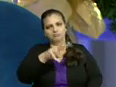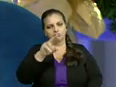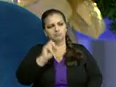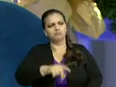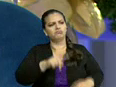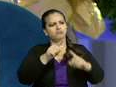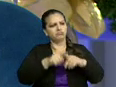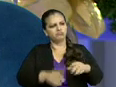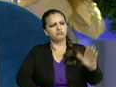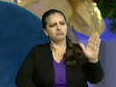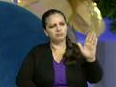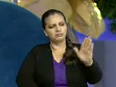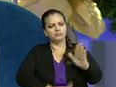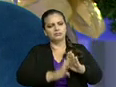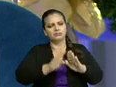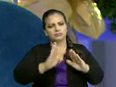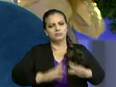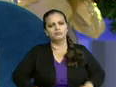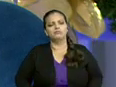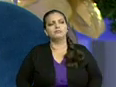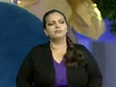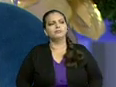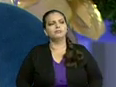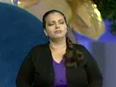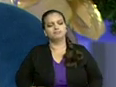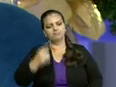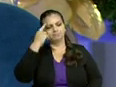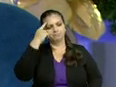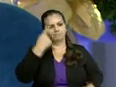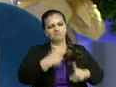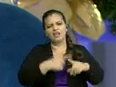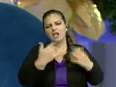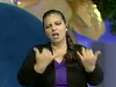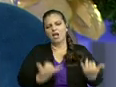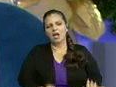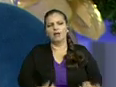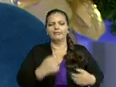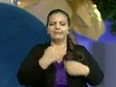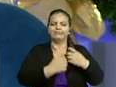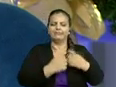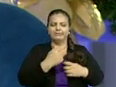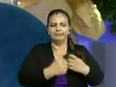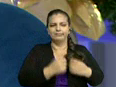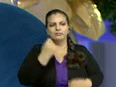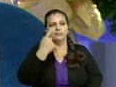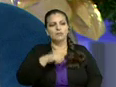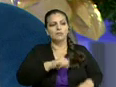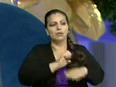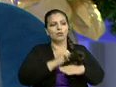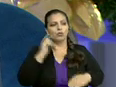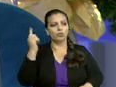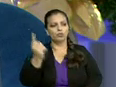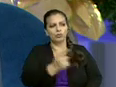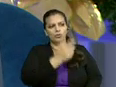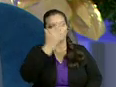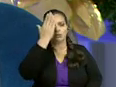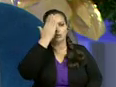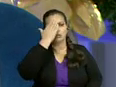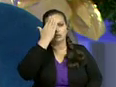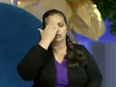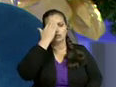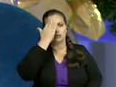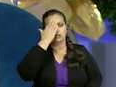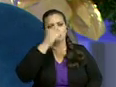bienestar y sobre todo lleno de optimismo. A pesar de las circunstancias, los ecuatorianos hemos demostrado que tenemos esa